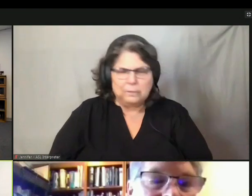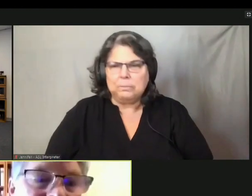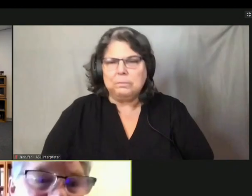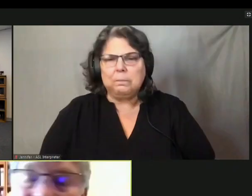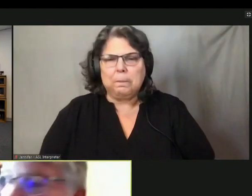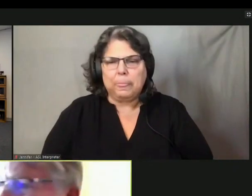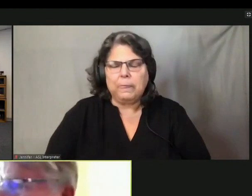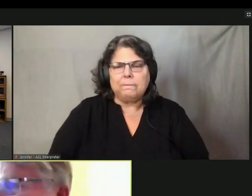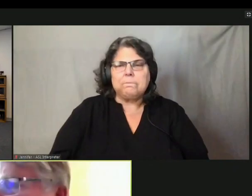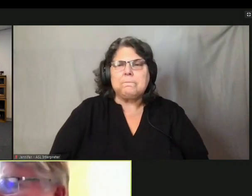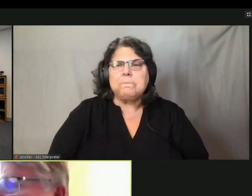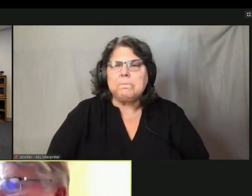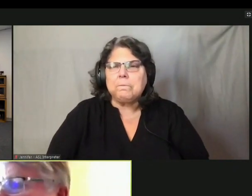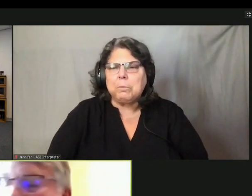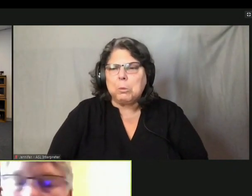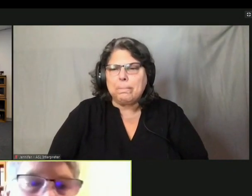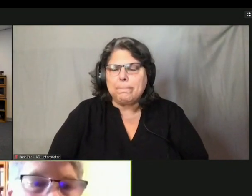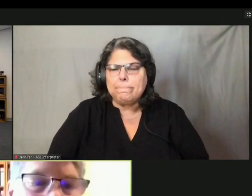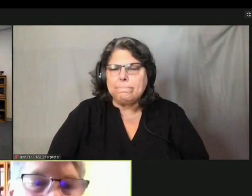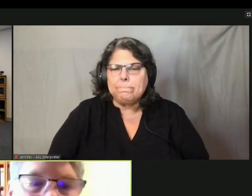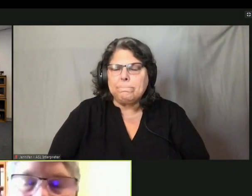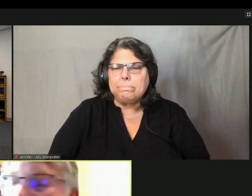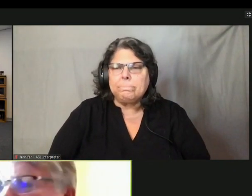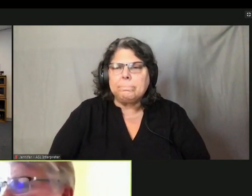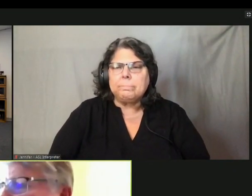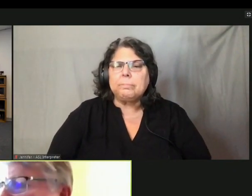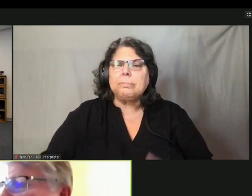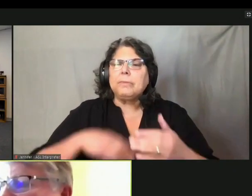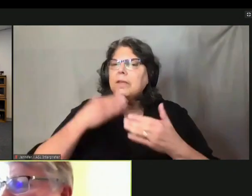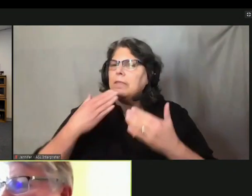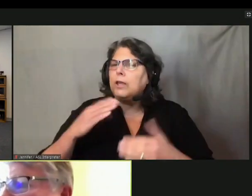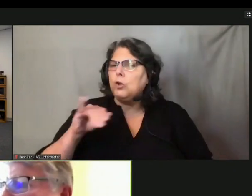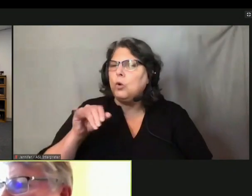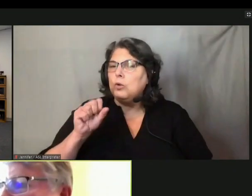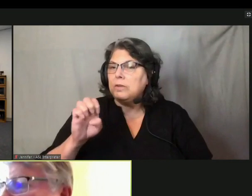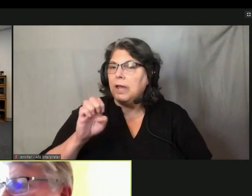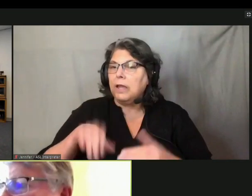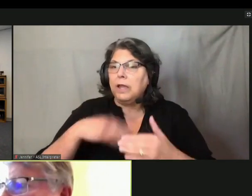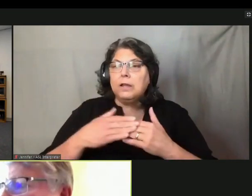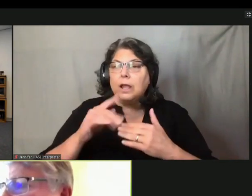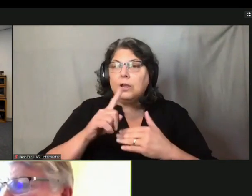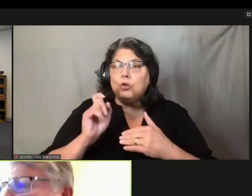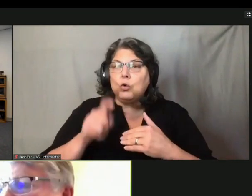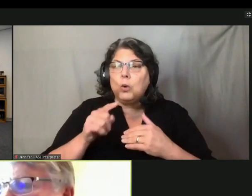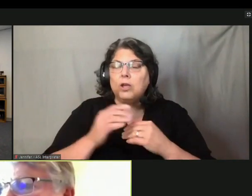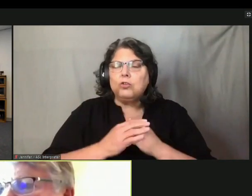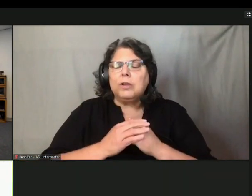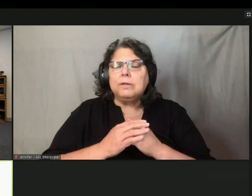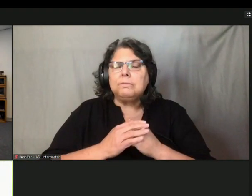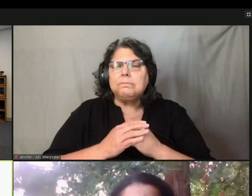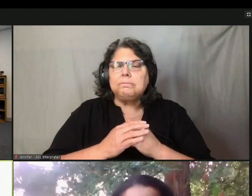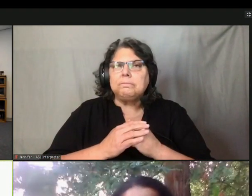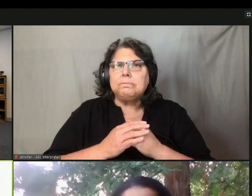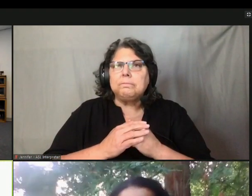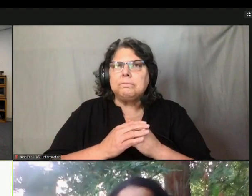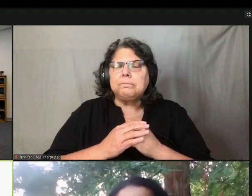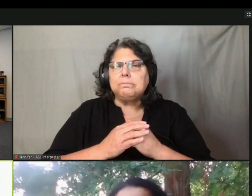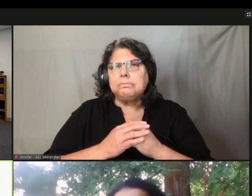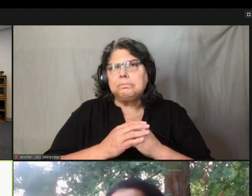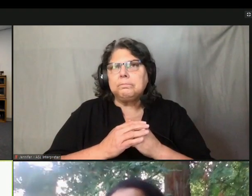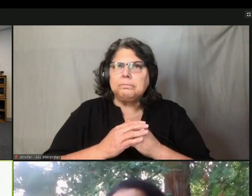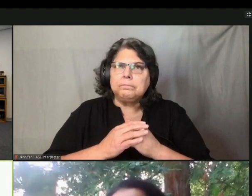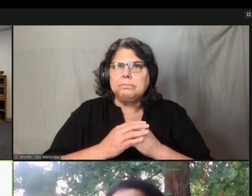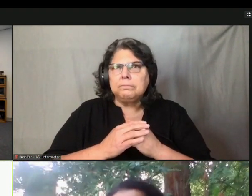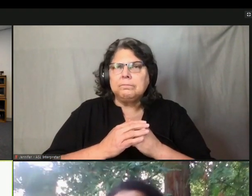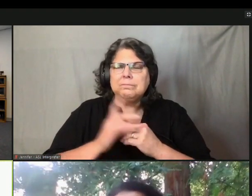Thank you, Jose. Our next question concerns some of the reports